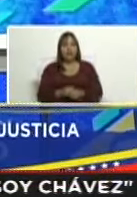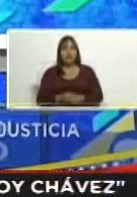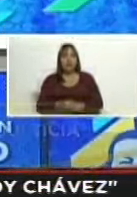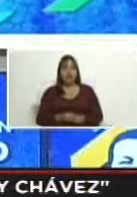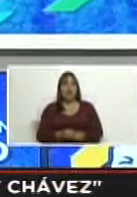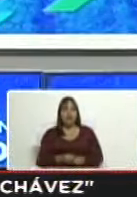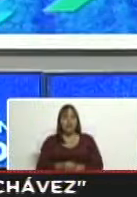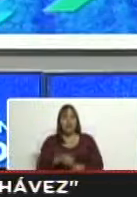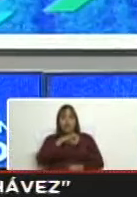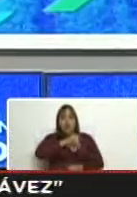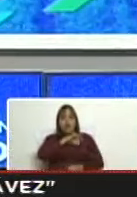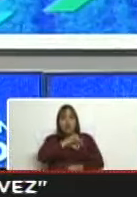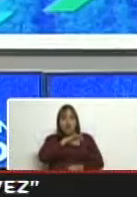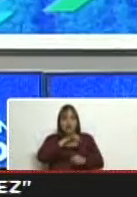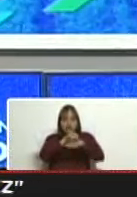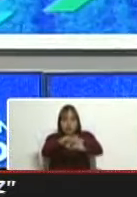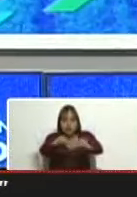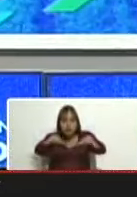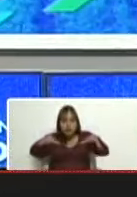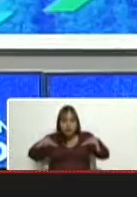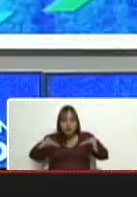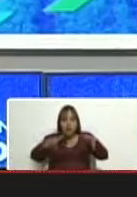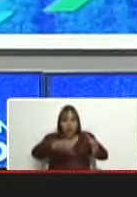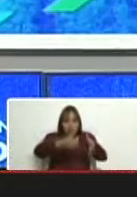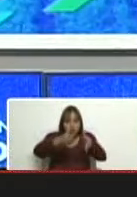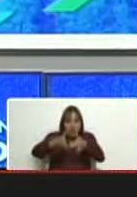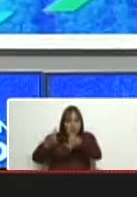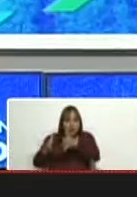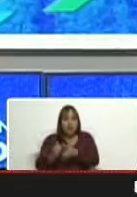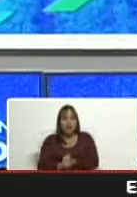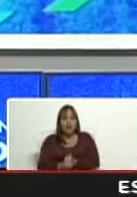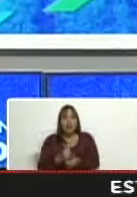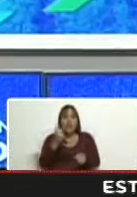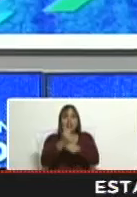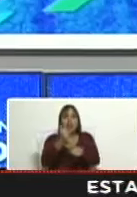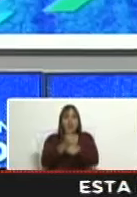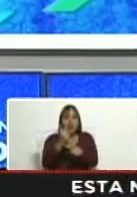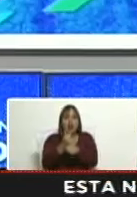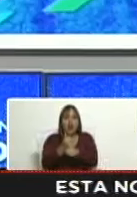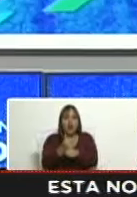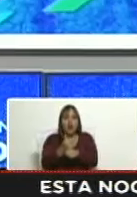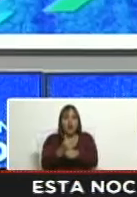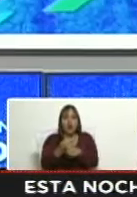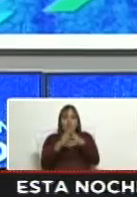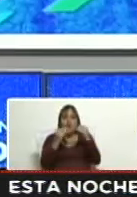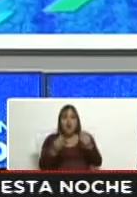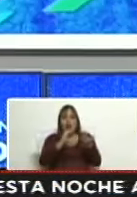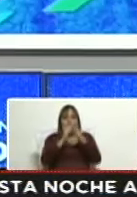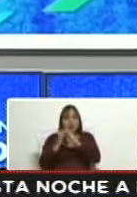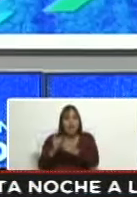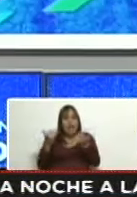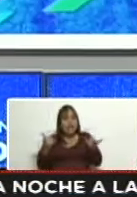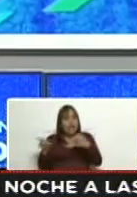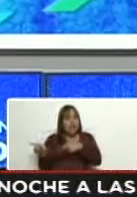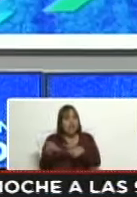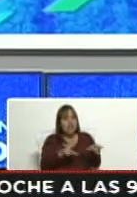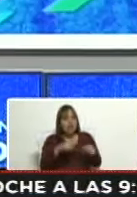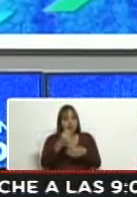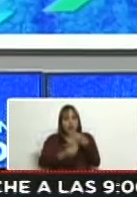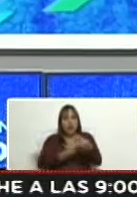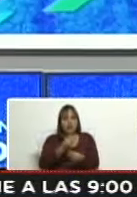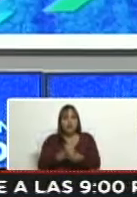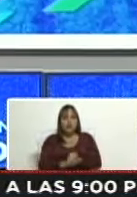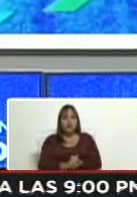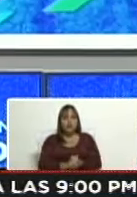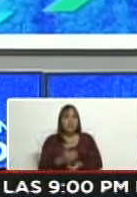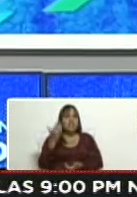cartografía social y de la agenda concreta de acción de todas las comunidades que así lo tienen ya elaborado, para